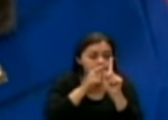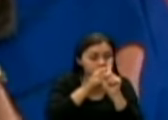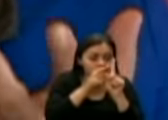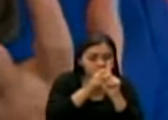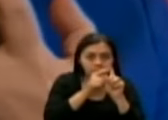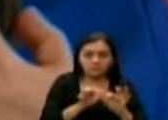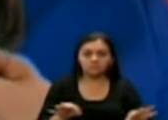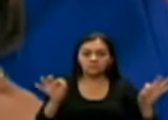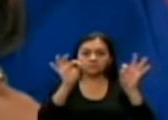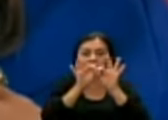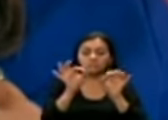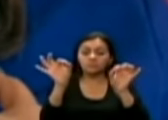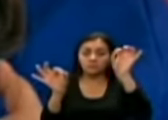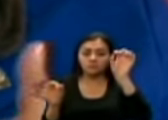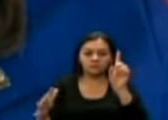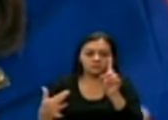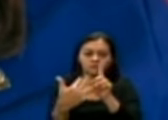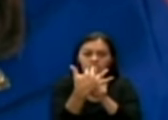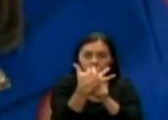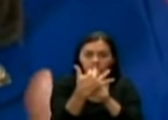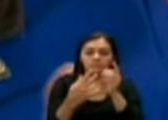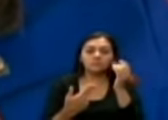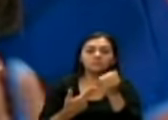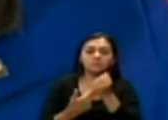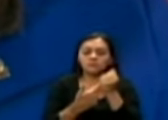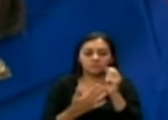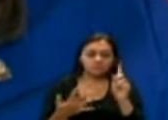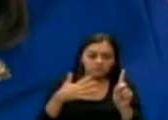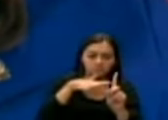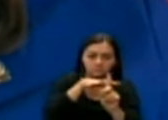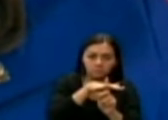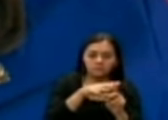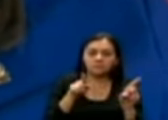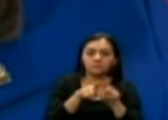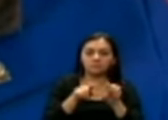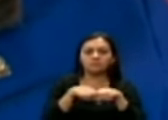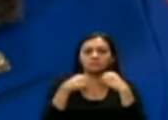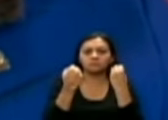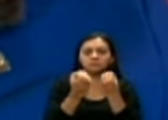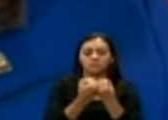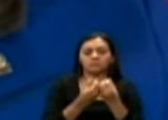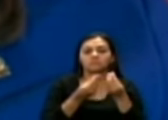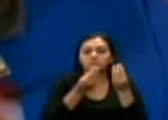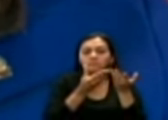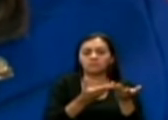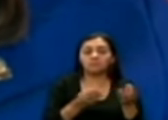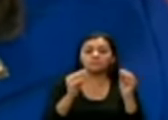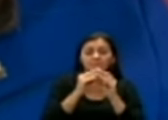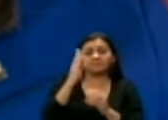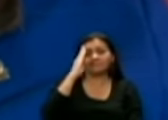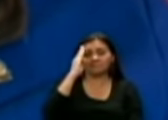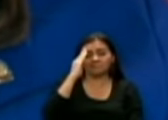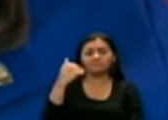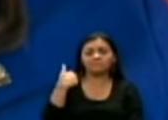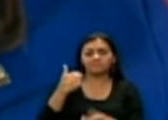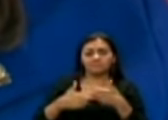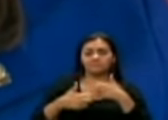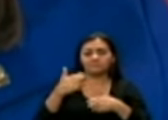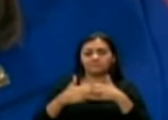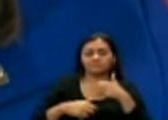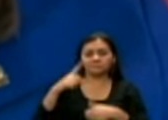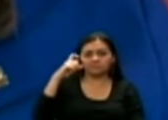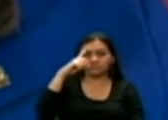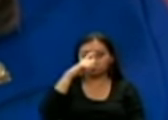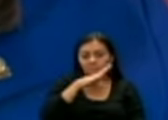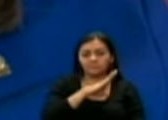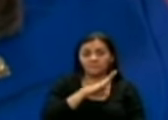justicia, los propios recursos, ponerlos en función de la sociedad. Sabemos que enfrentamos situación difícil, El